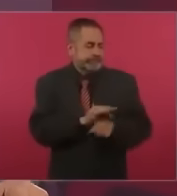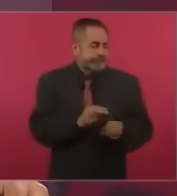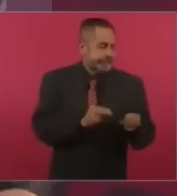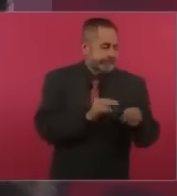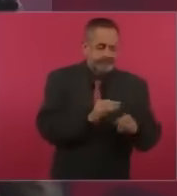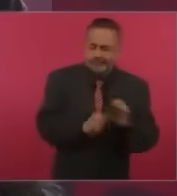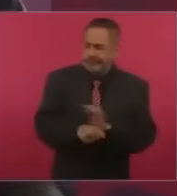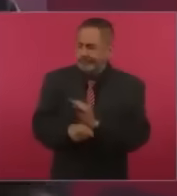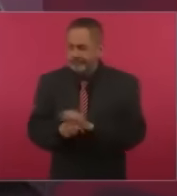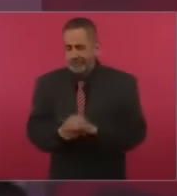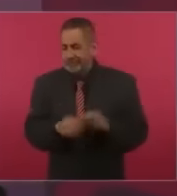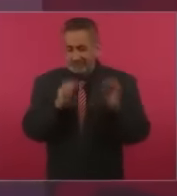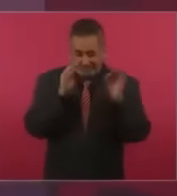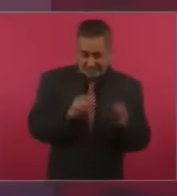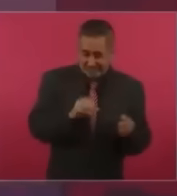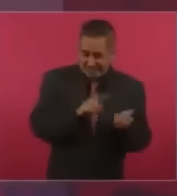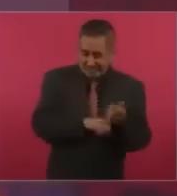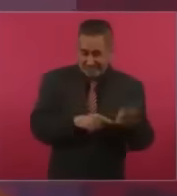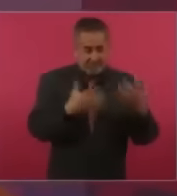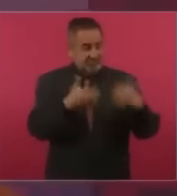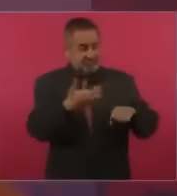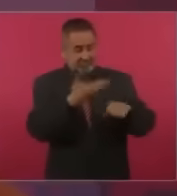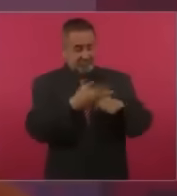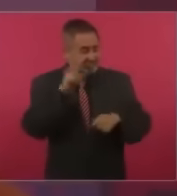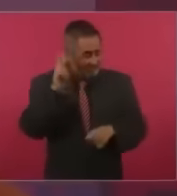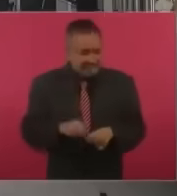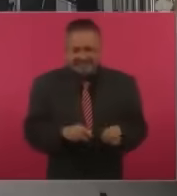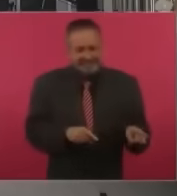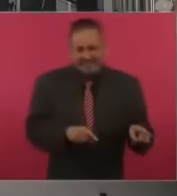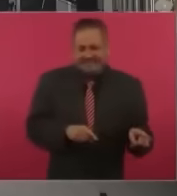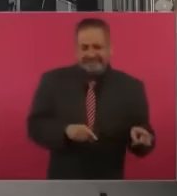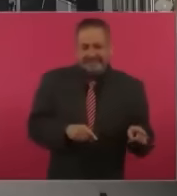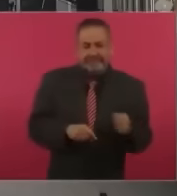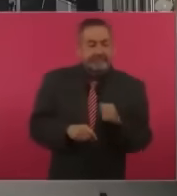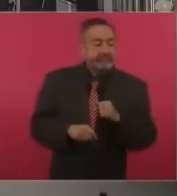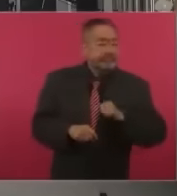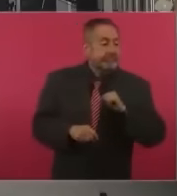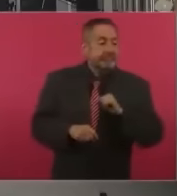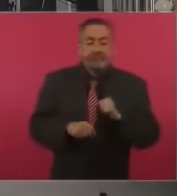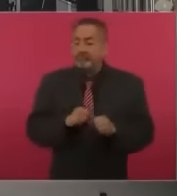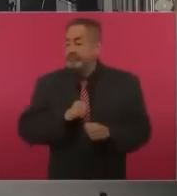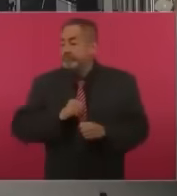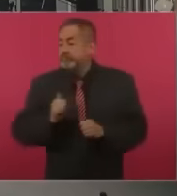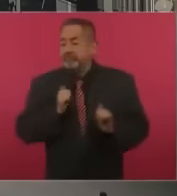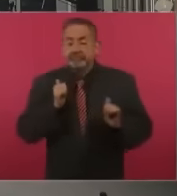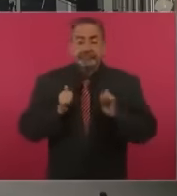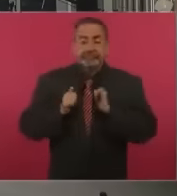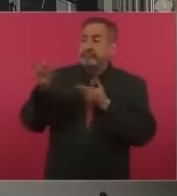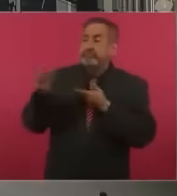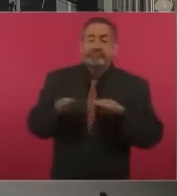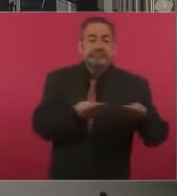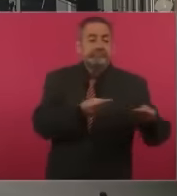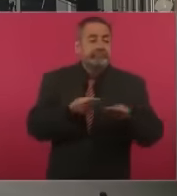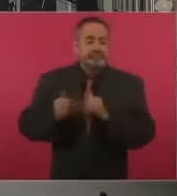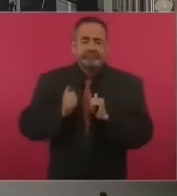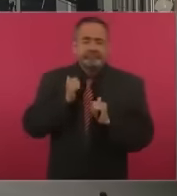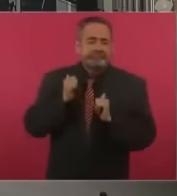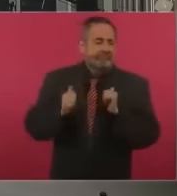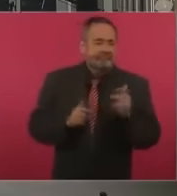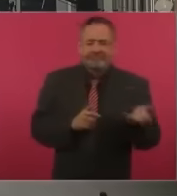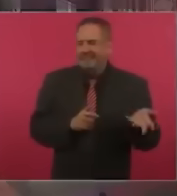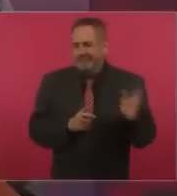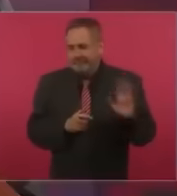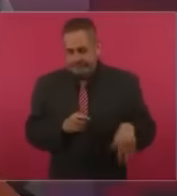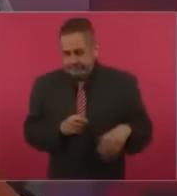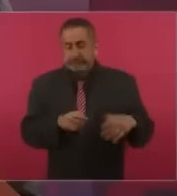poderes al Estado lo conforman una constelación de instituciones a las que nuestra Constitución otorga funciones diferenciadas